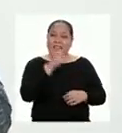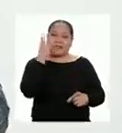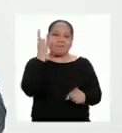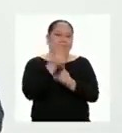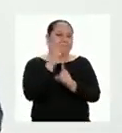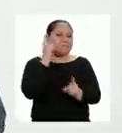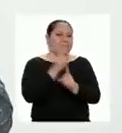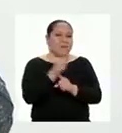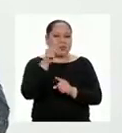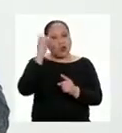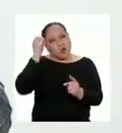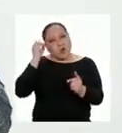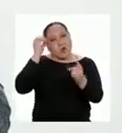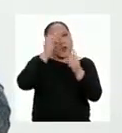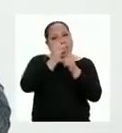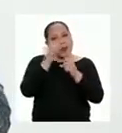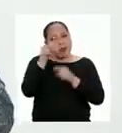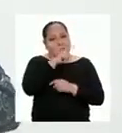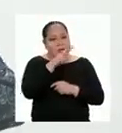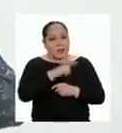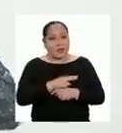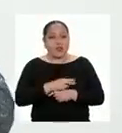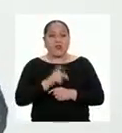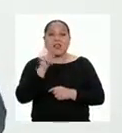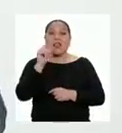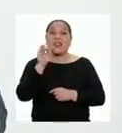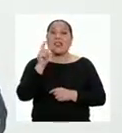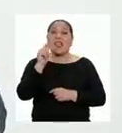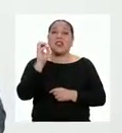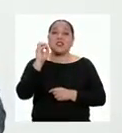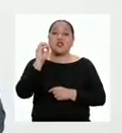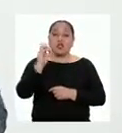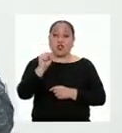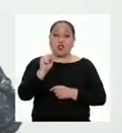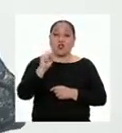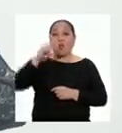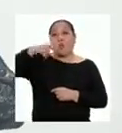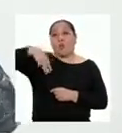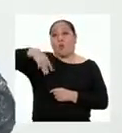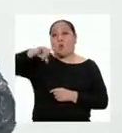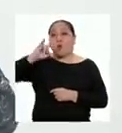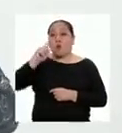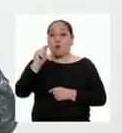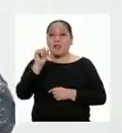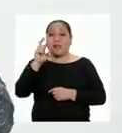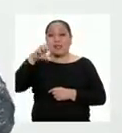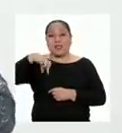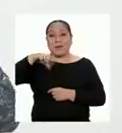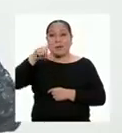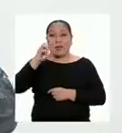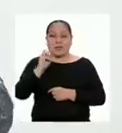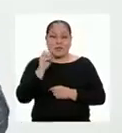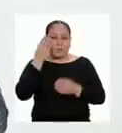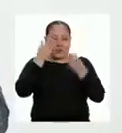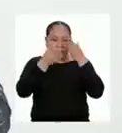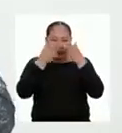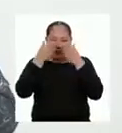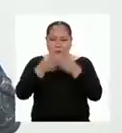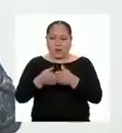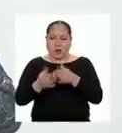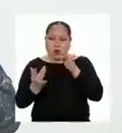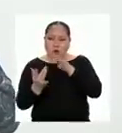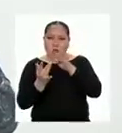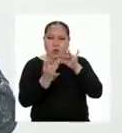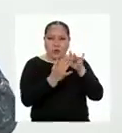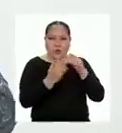precisamente uno de los objetivos de los textos múltiples que hemos descubierto hoy. Establecer estas conexiones,